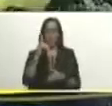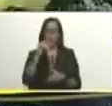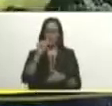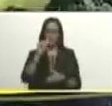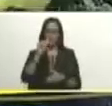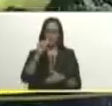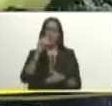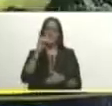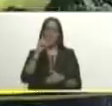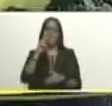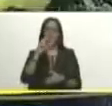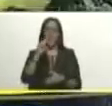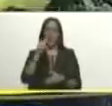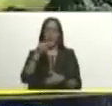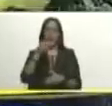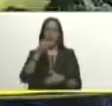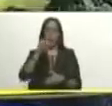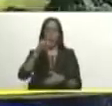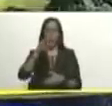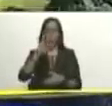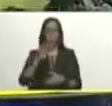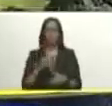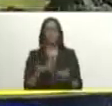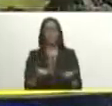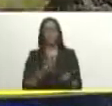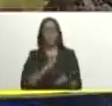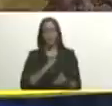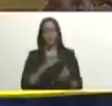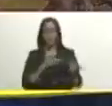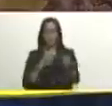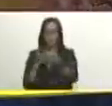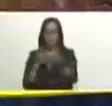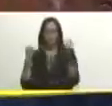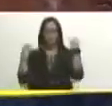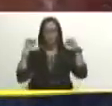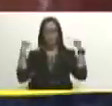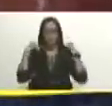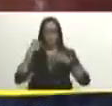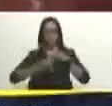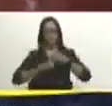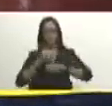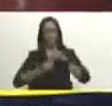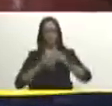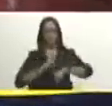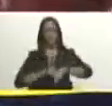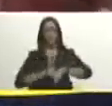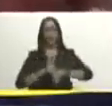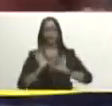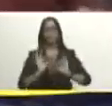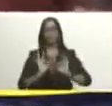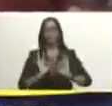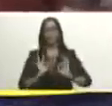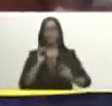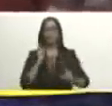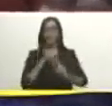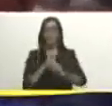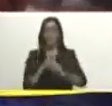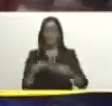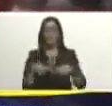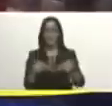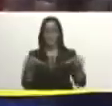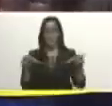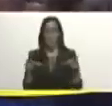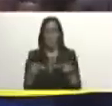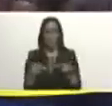estos francotiradores. Son las expresiones y las prácticas que se realizan a esta hora justamente desde este lugar.